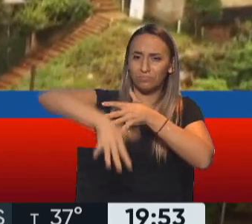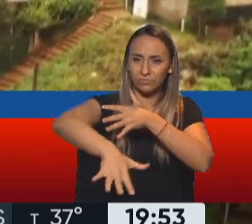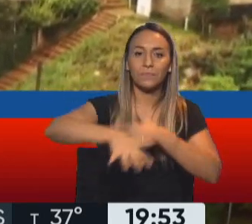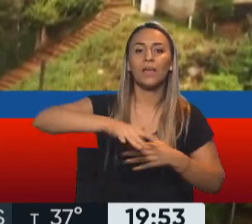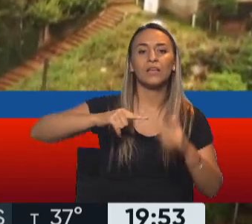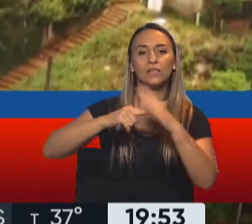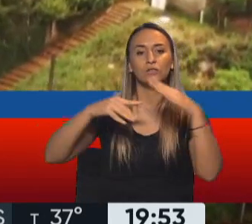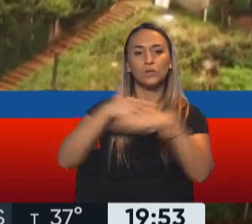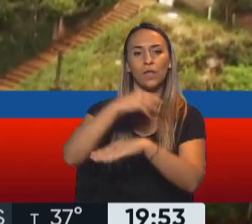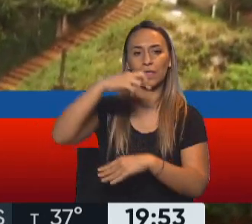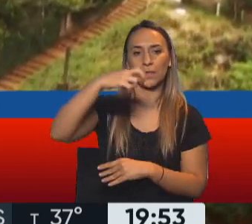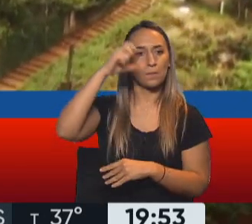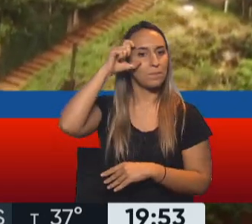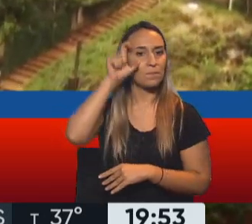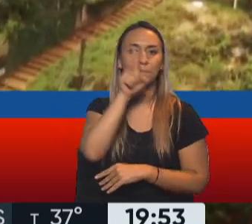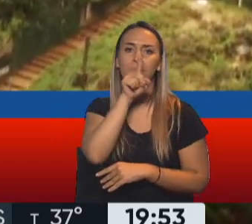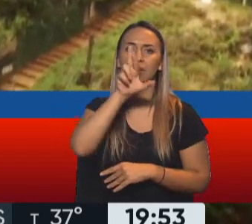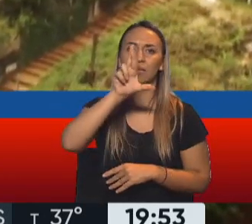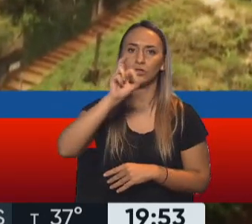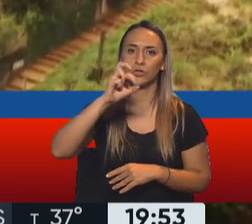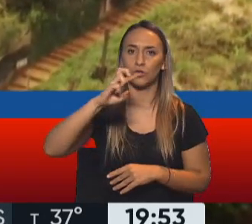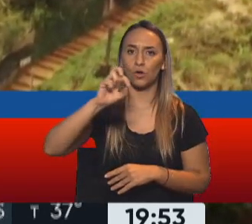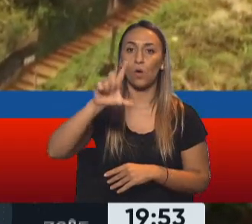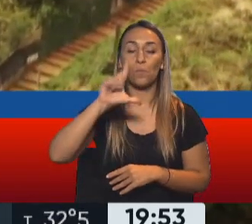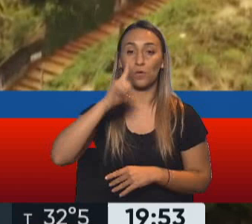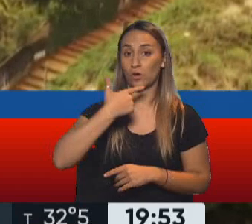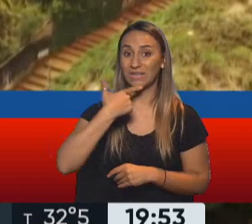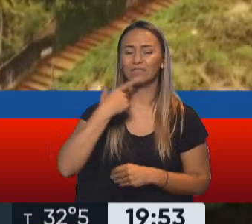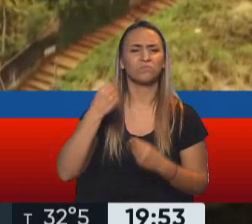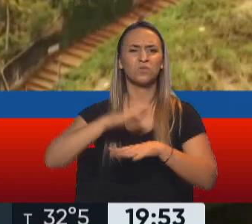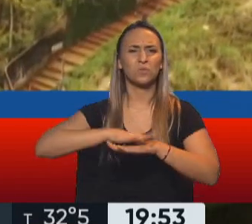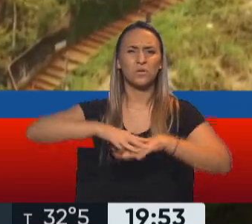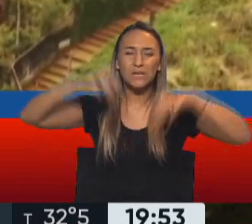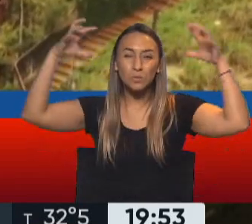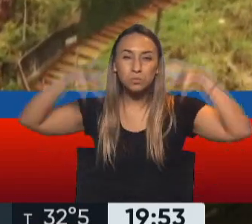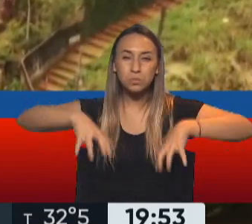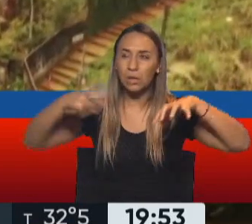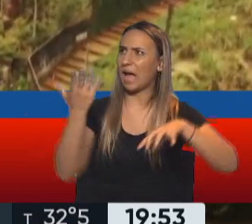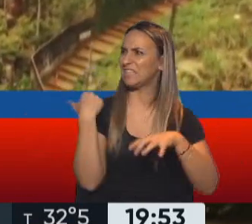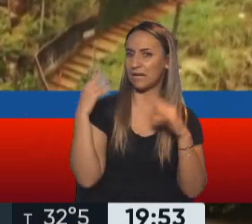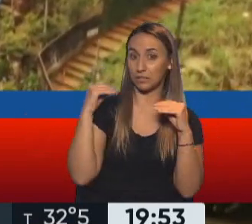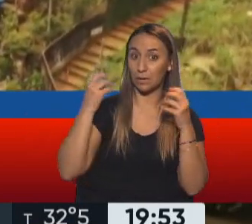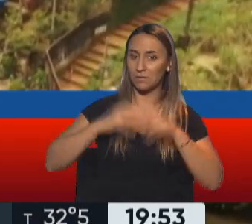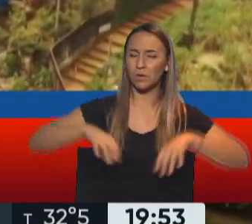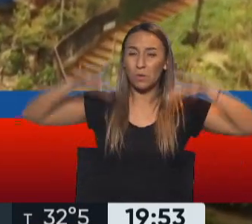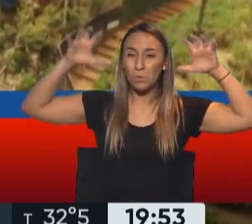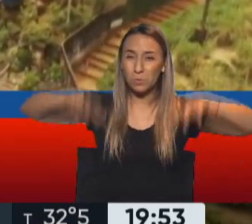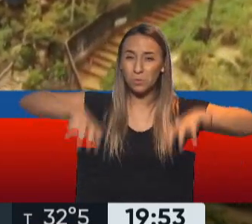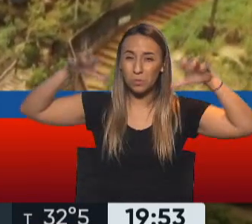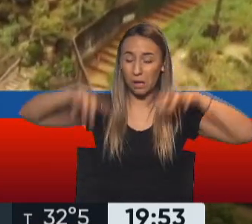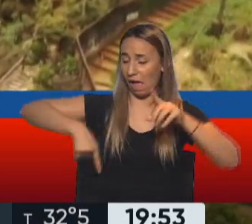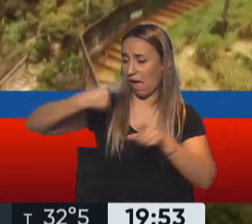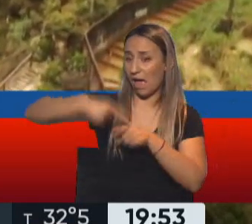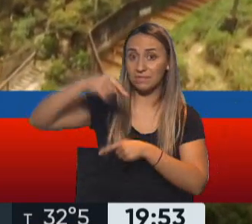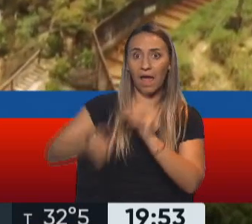Petrópolis, es la más afectada por estas lluvias. Precipitaciones que comenzaron ayer por la noche, se mantuvieron hasta esta mañana,